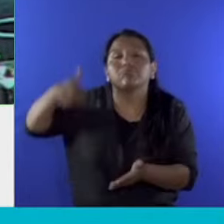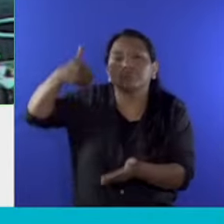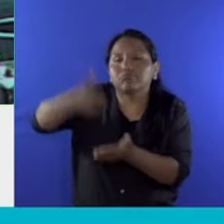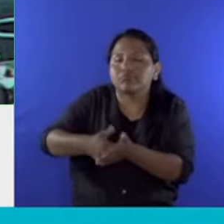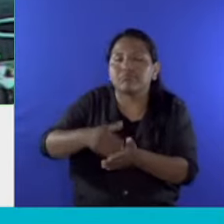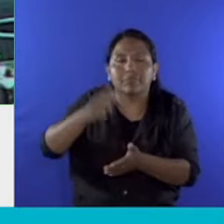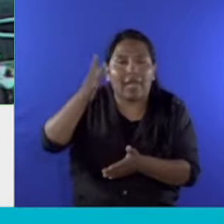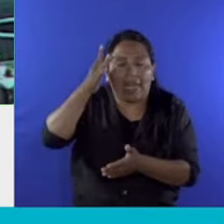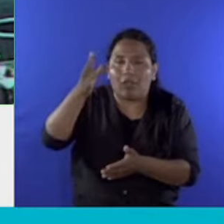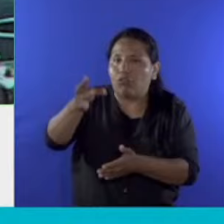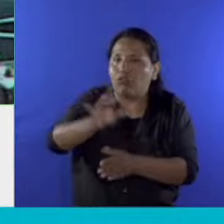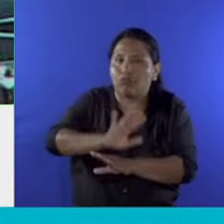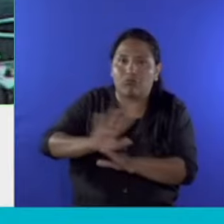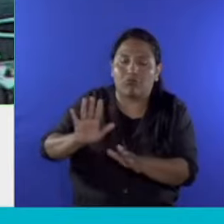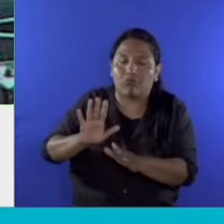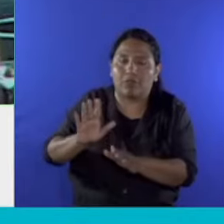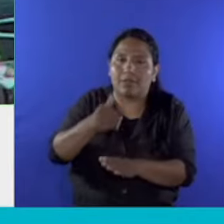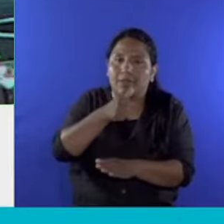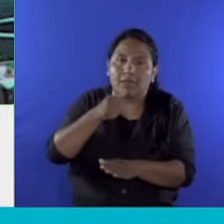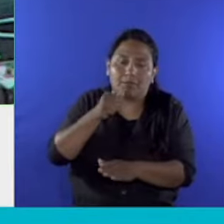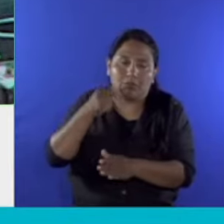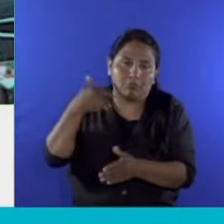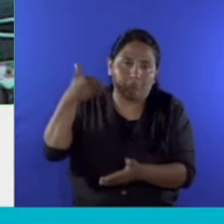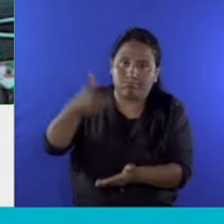récord en medicamentos.